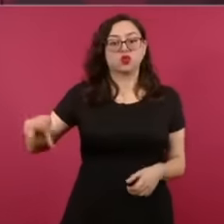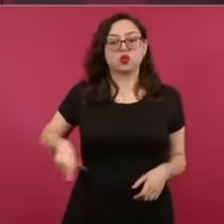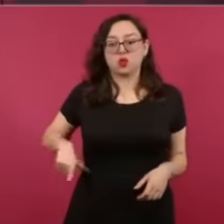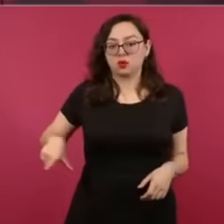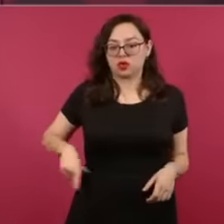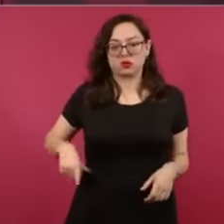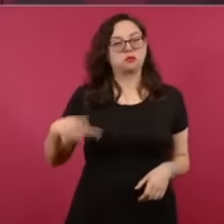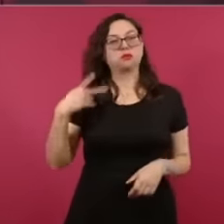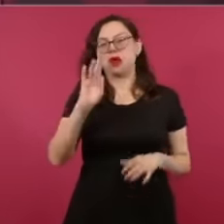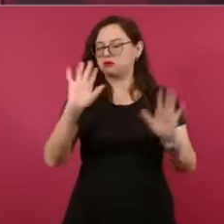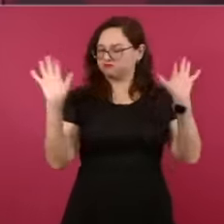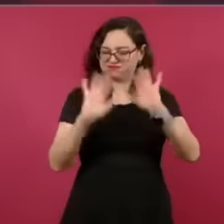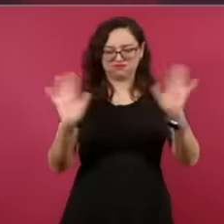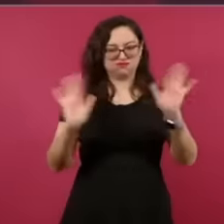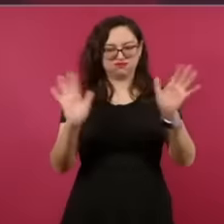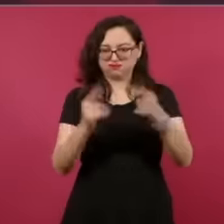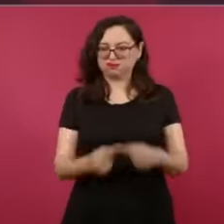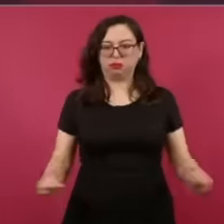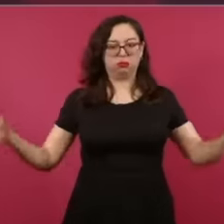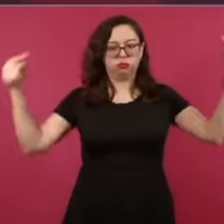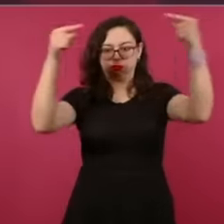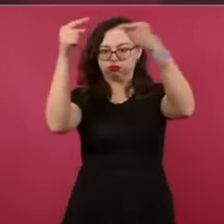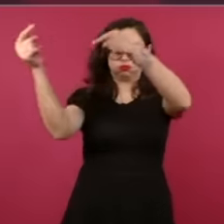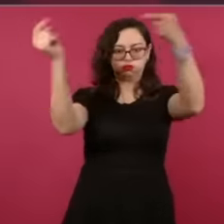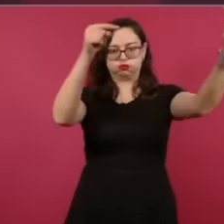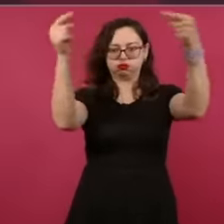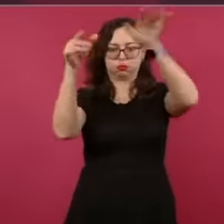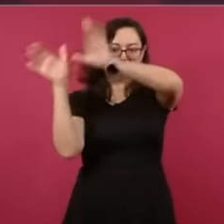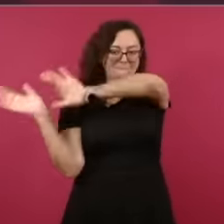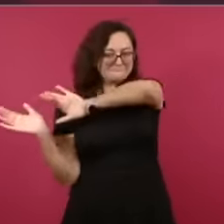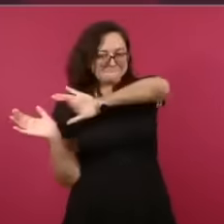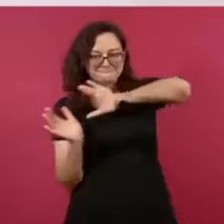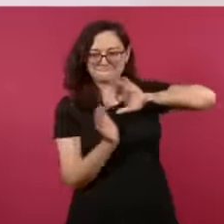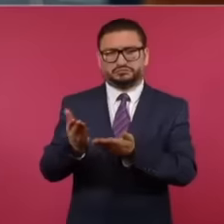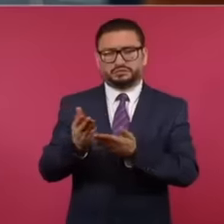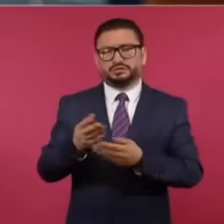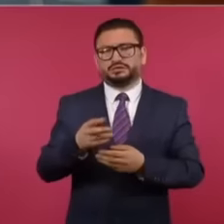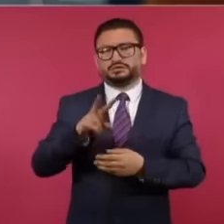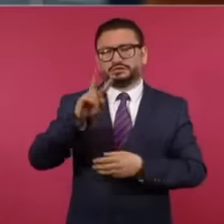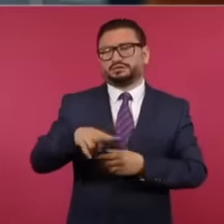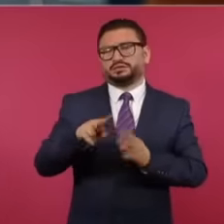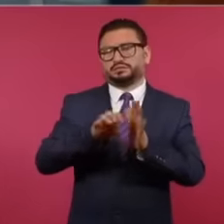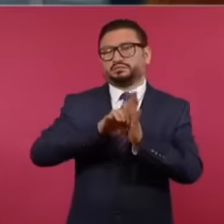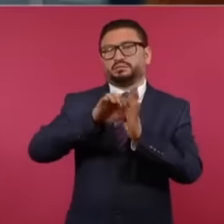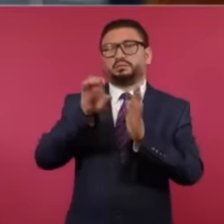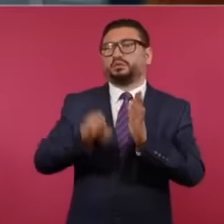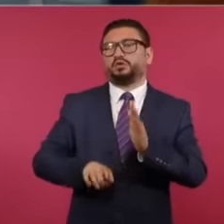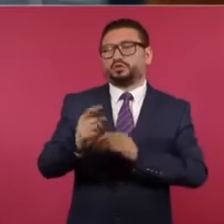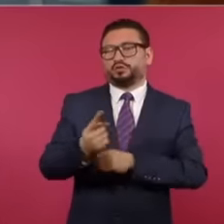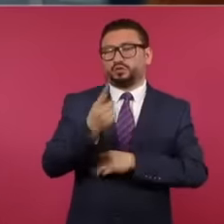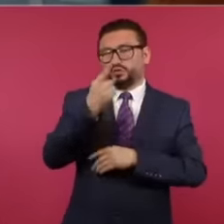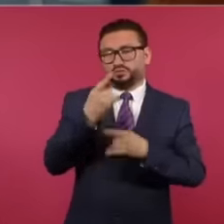independientemente de eso, ¿Qué culpa tiene el pueblo cubano de